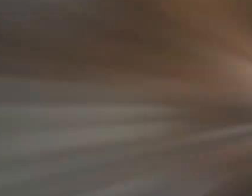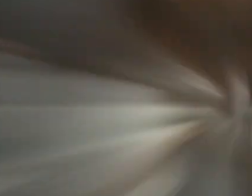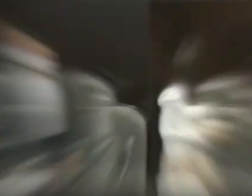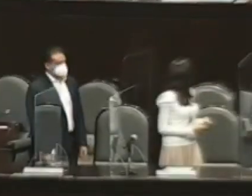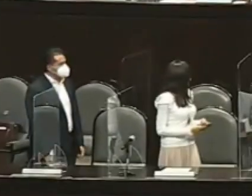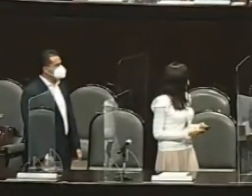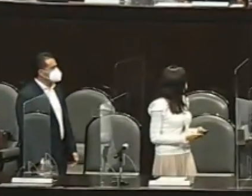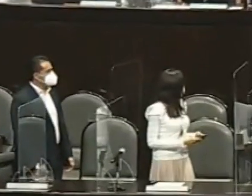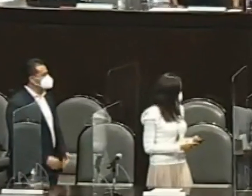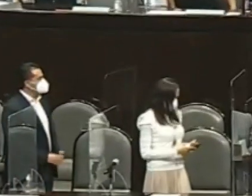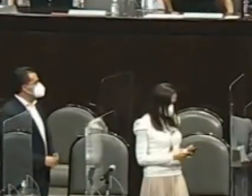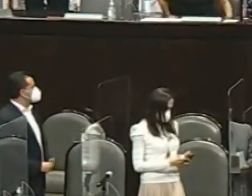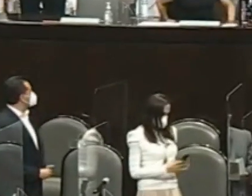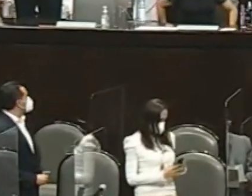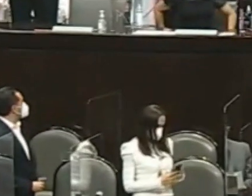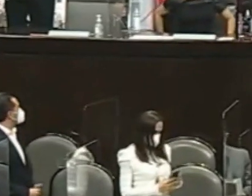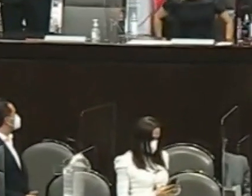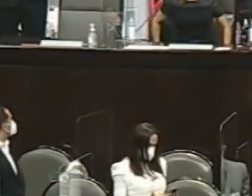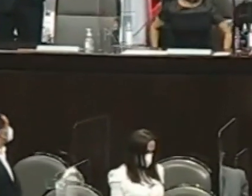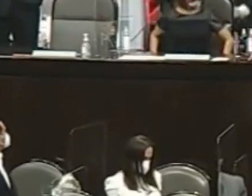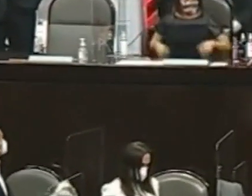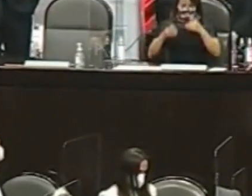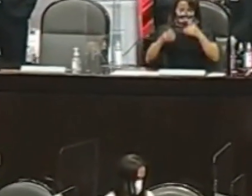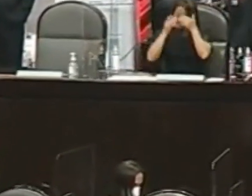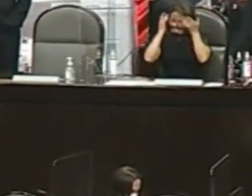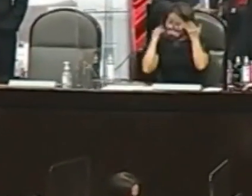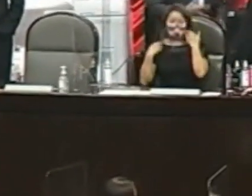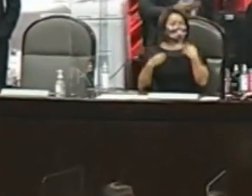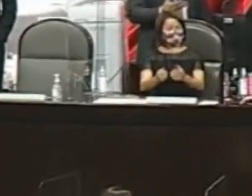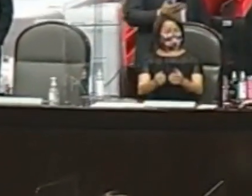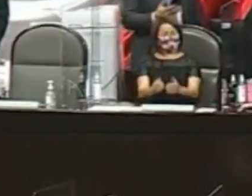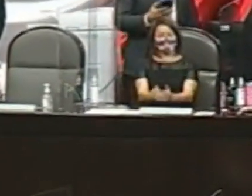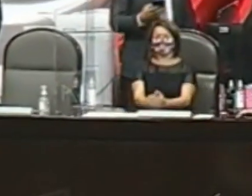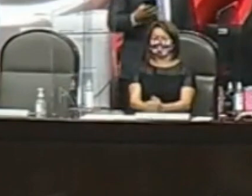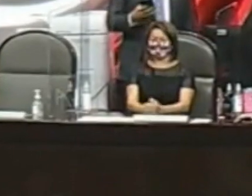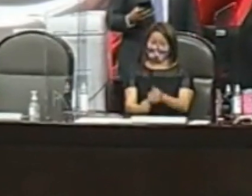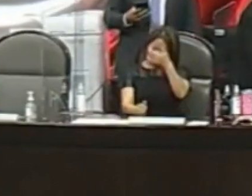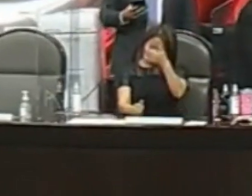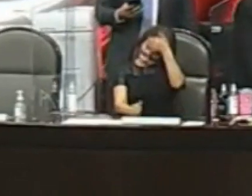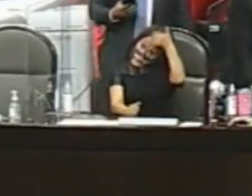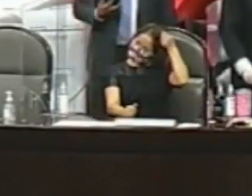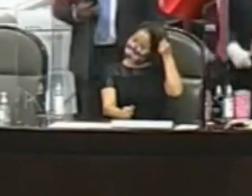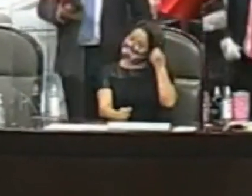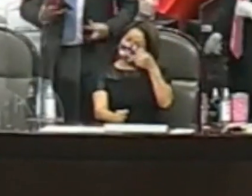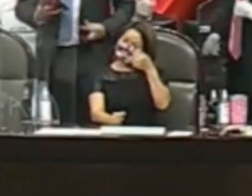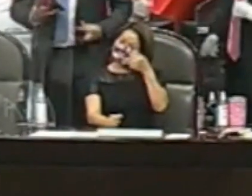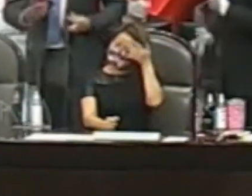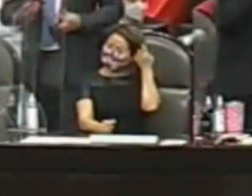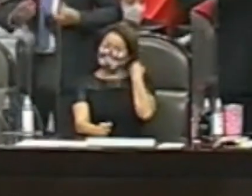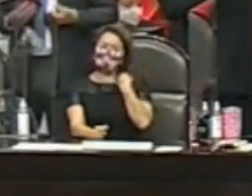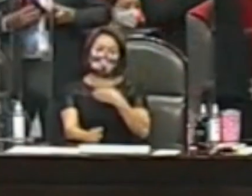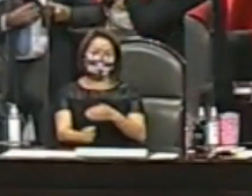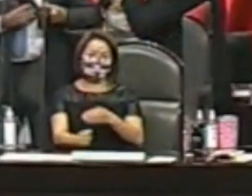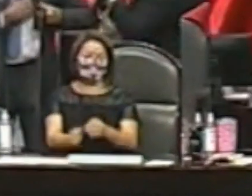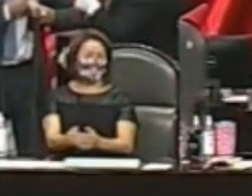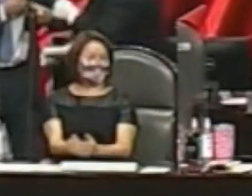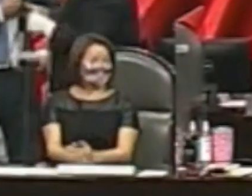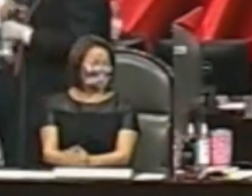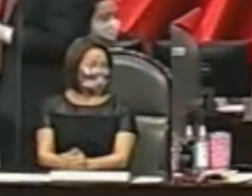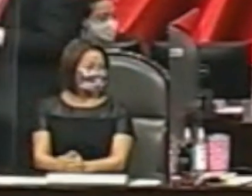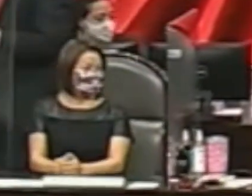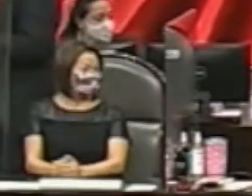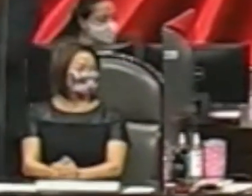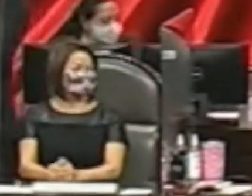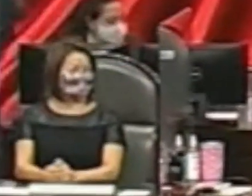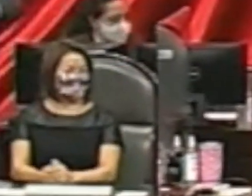ordenamientos. Instalan comisión permanente. La comisión permanente estará presidida por la diputada Dulce María Sauri, los senadores Eduardo